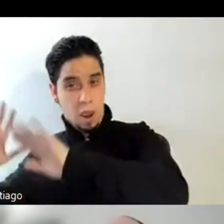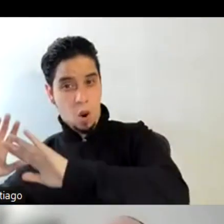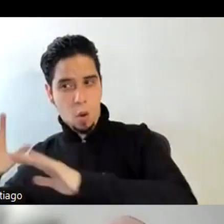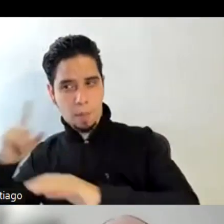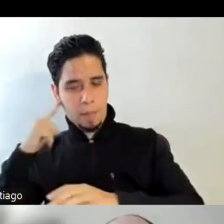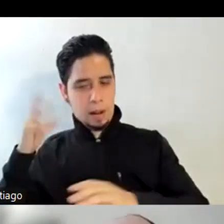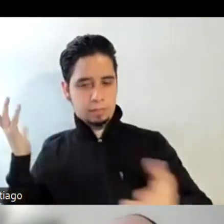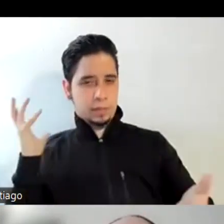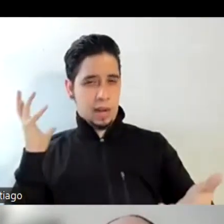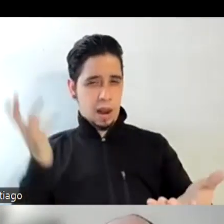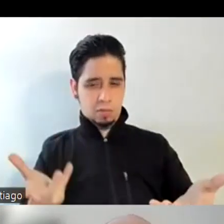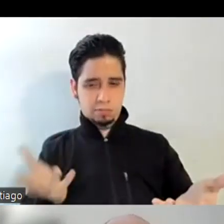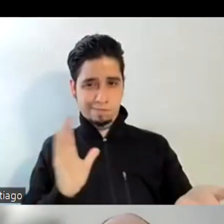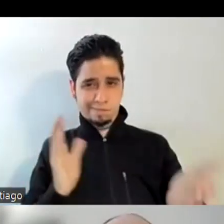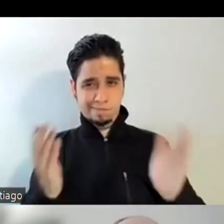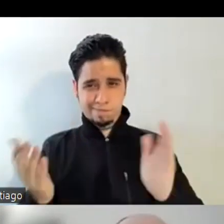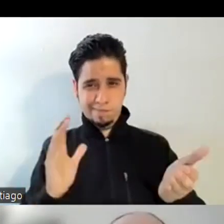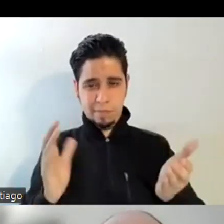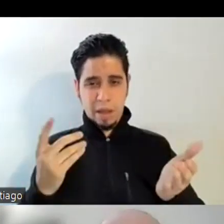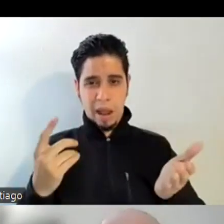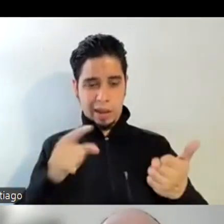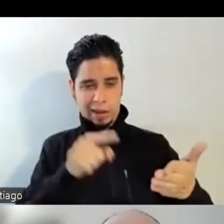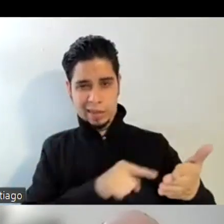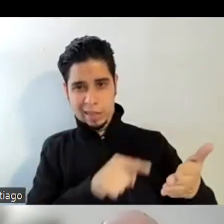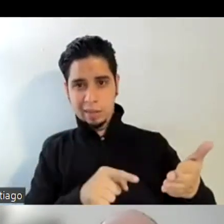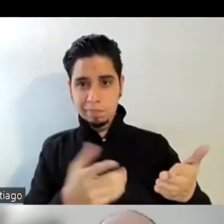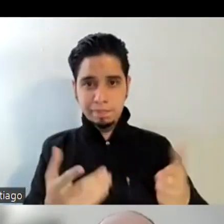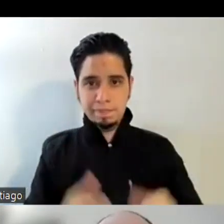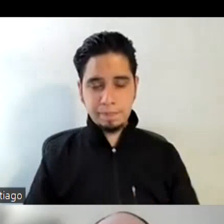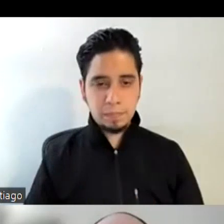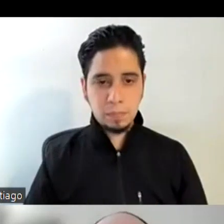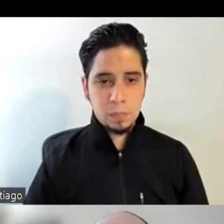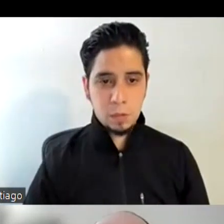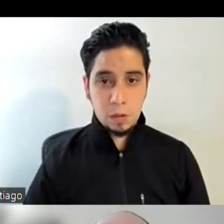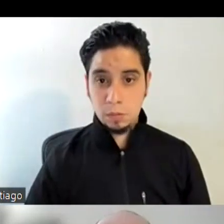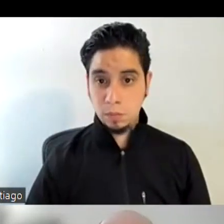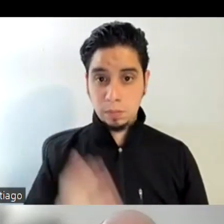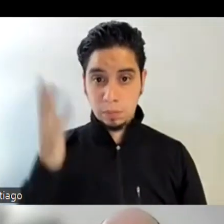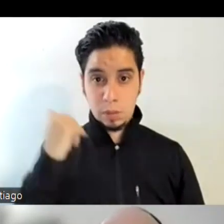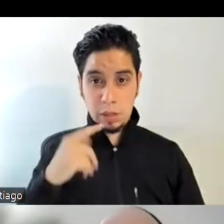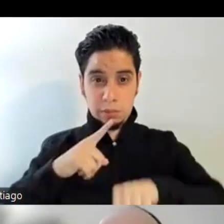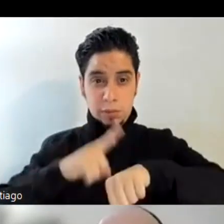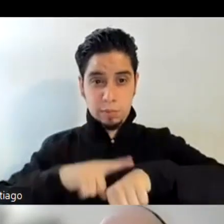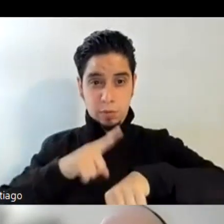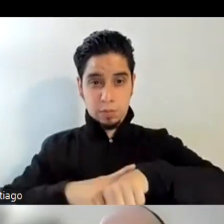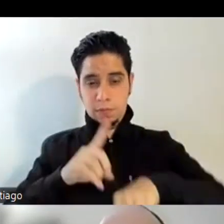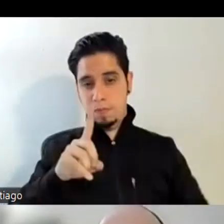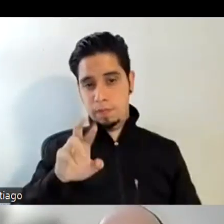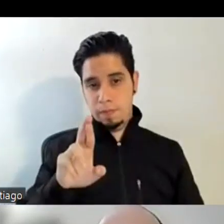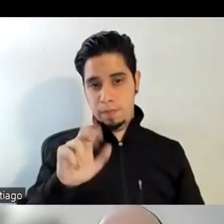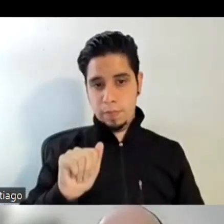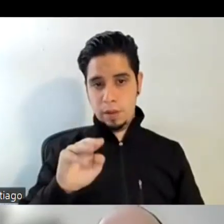Molière. Era una crítica sutil, obviamente, porque en el momento de estos dramaturgos, si se ponían a